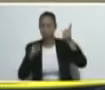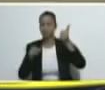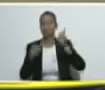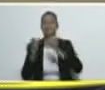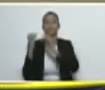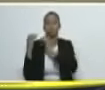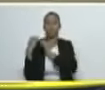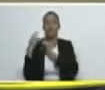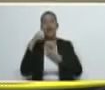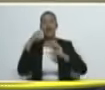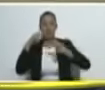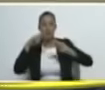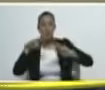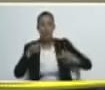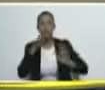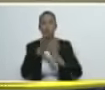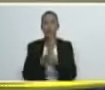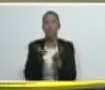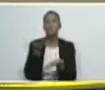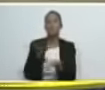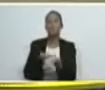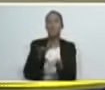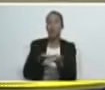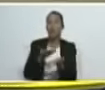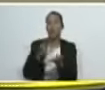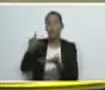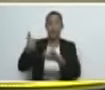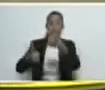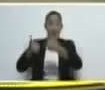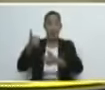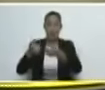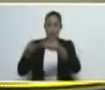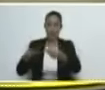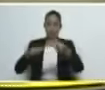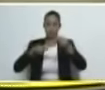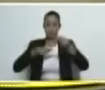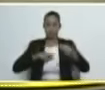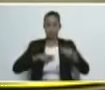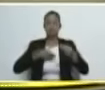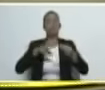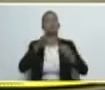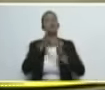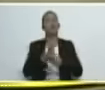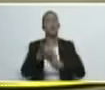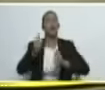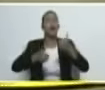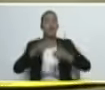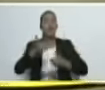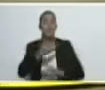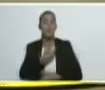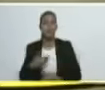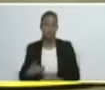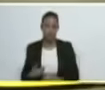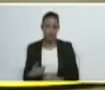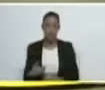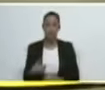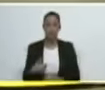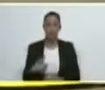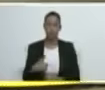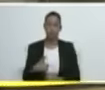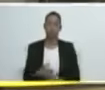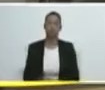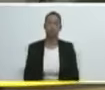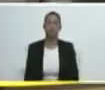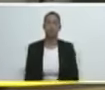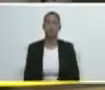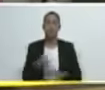propuestas de candidato a el presidente, para presidente de la República.